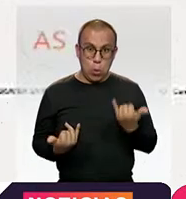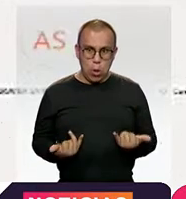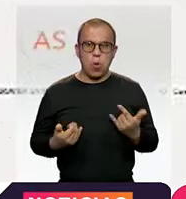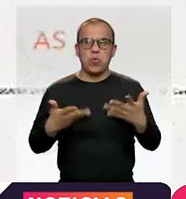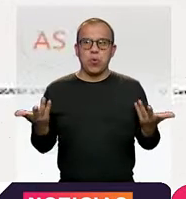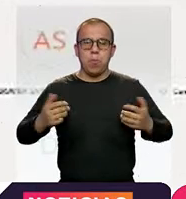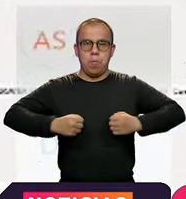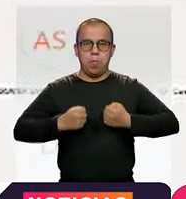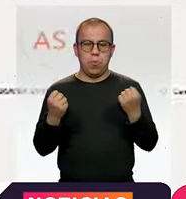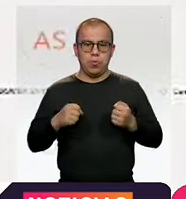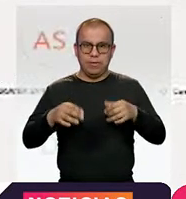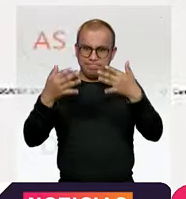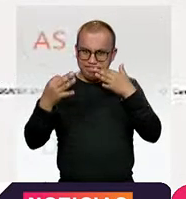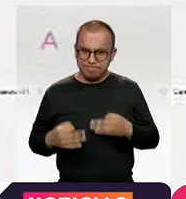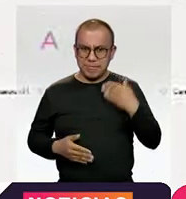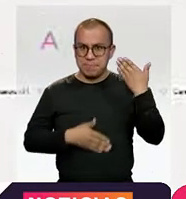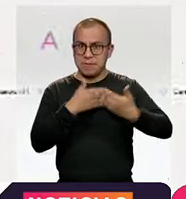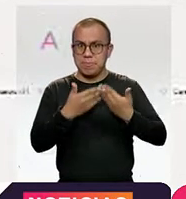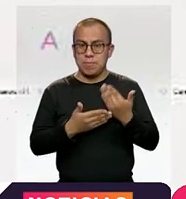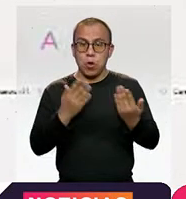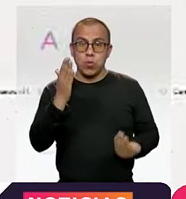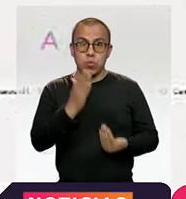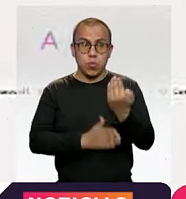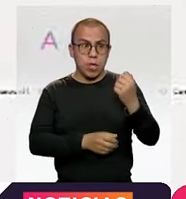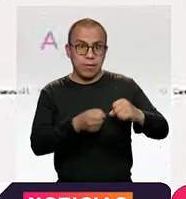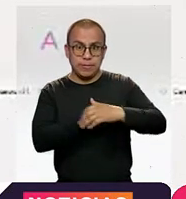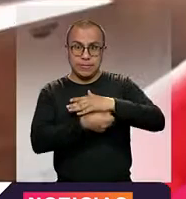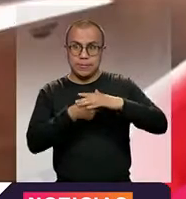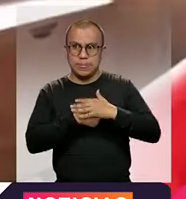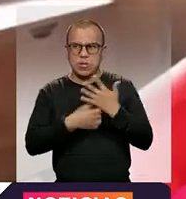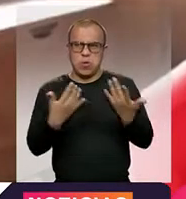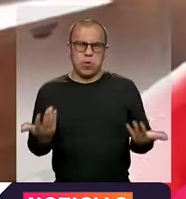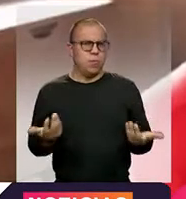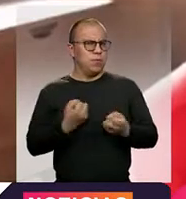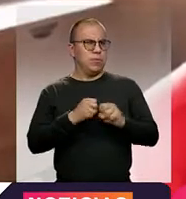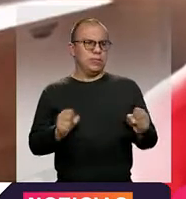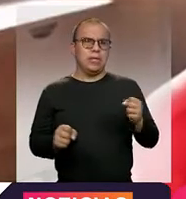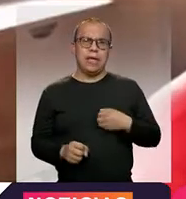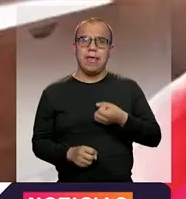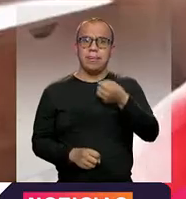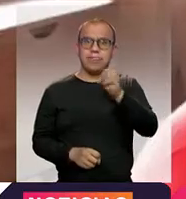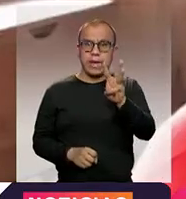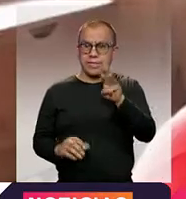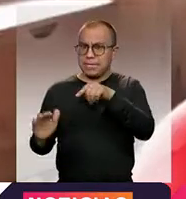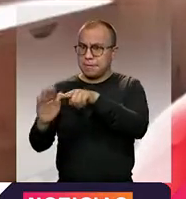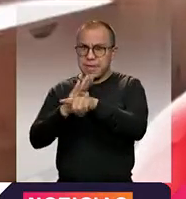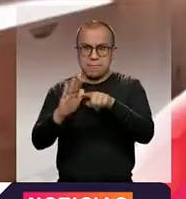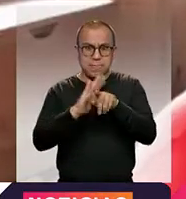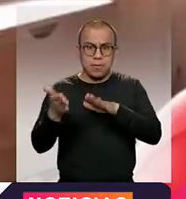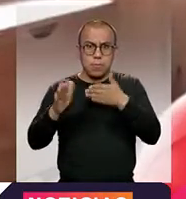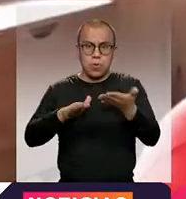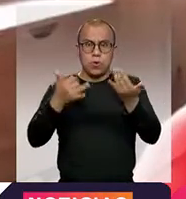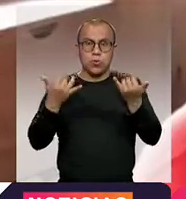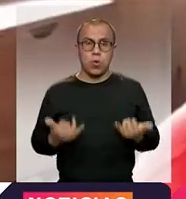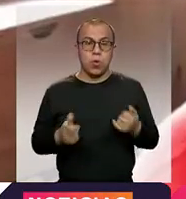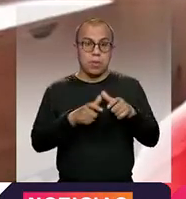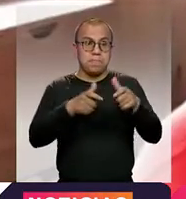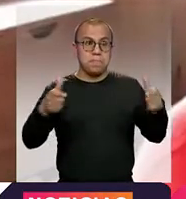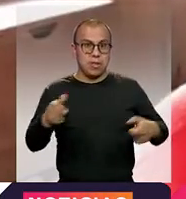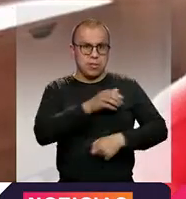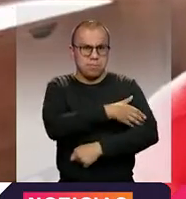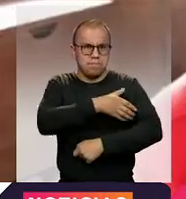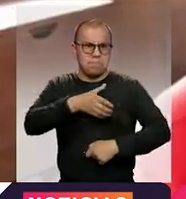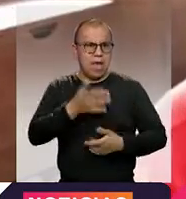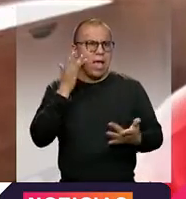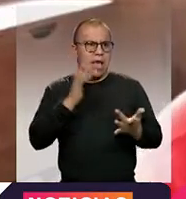implementando en Bogotá no es la adecuada a las nuevas circunstancias. ¿Cómo es posible que después de 13 muertos en Bogotá, hoy quien esté más empoderado es la policía?